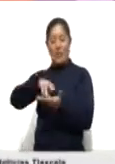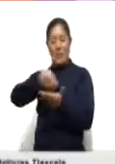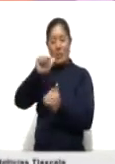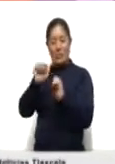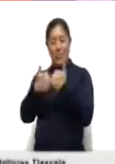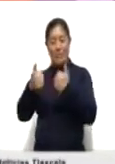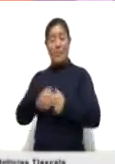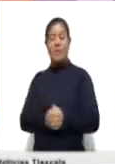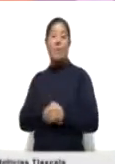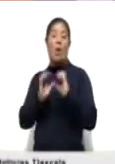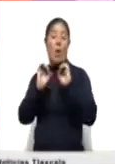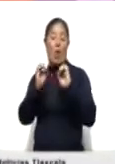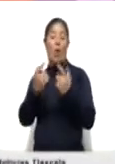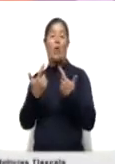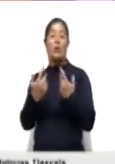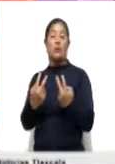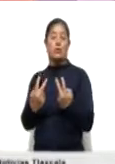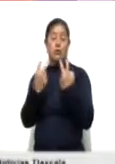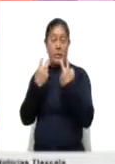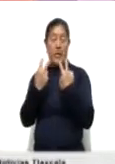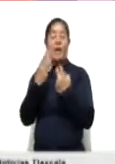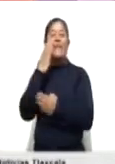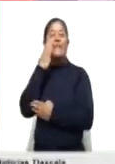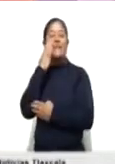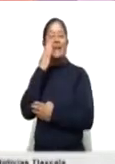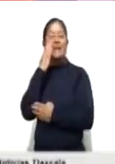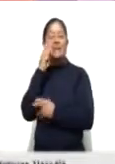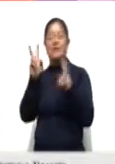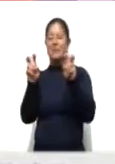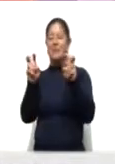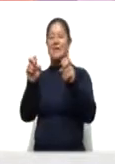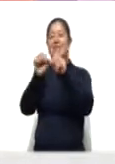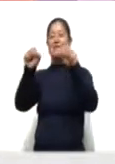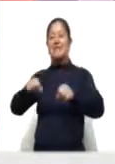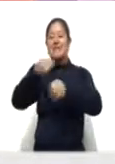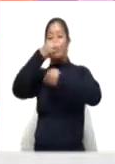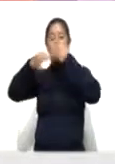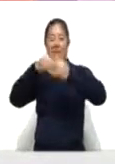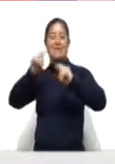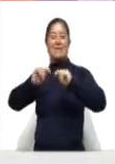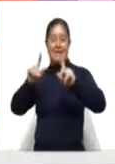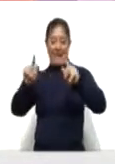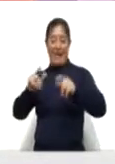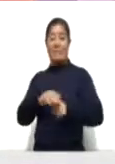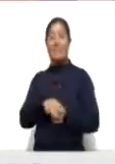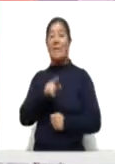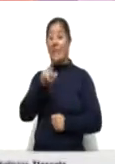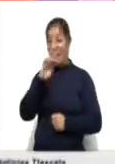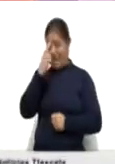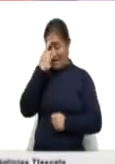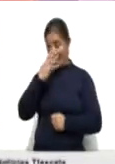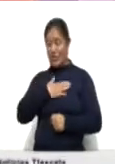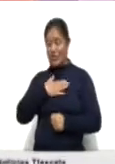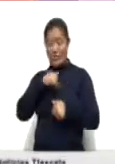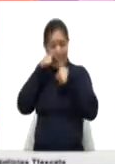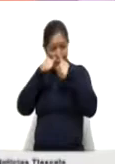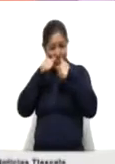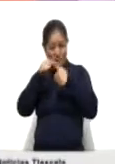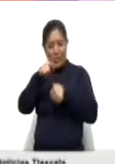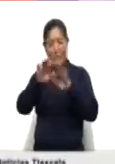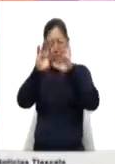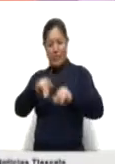Calpulalpan, o nos sigue en nuestra página de Facebook, Sistema de Noticias Tlaxcala. Le recuerdo que voy a estar muy al pendiente de